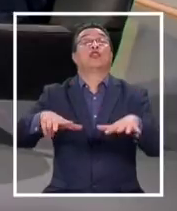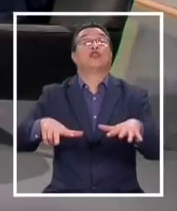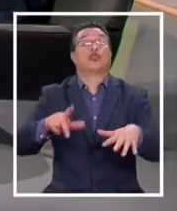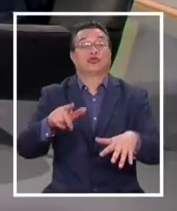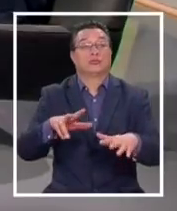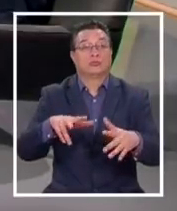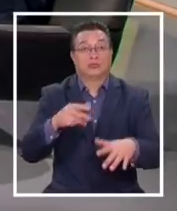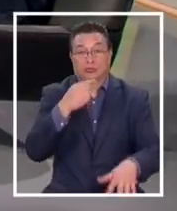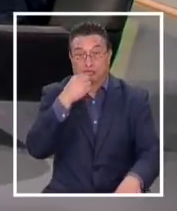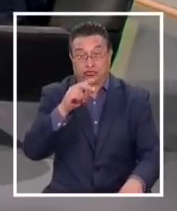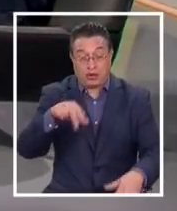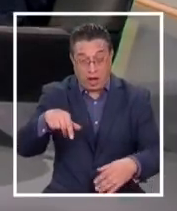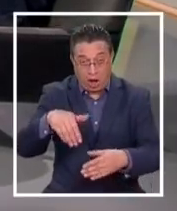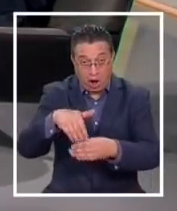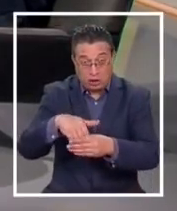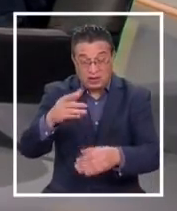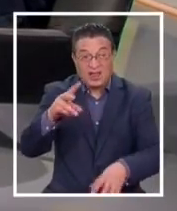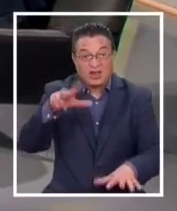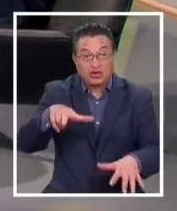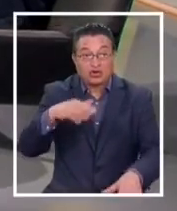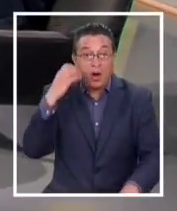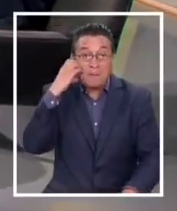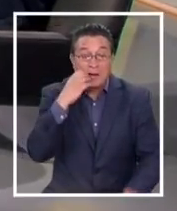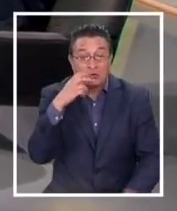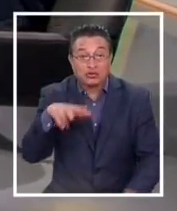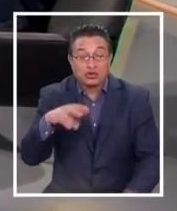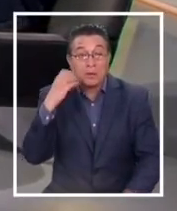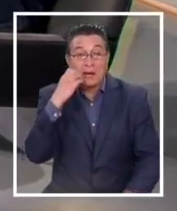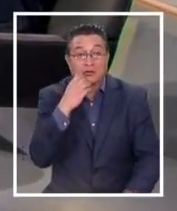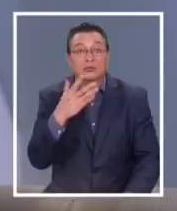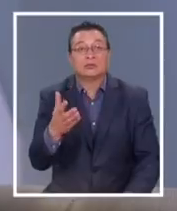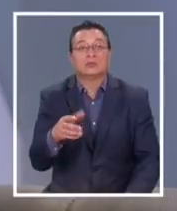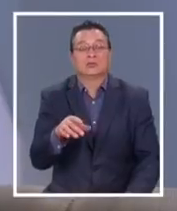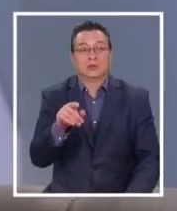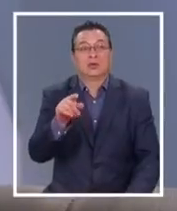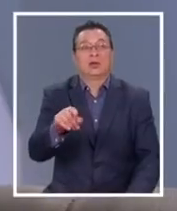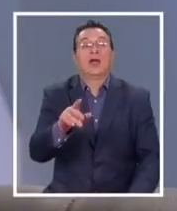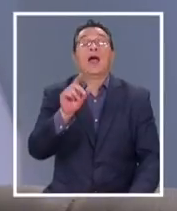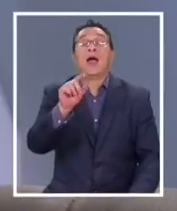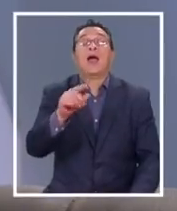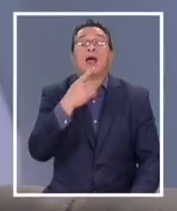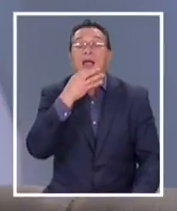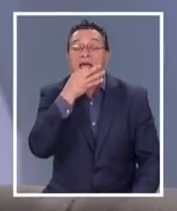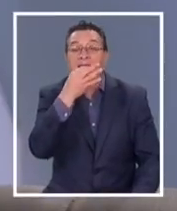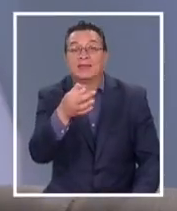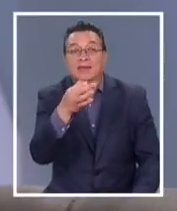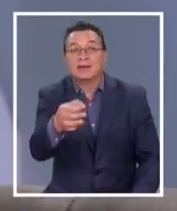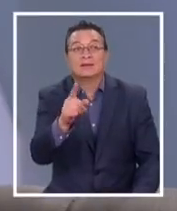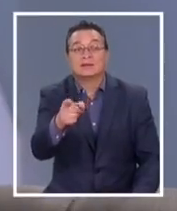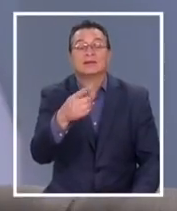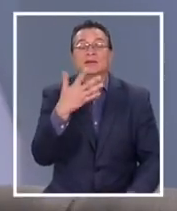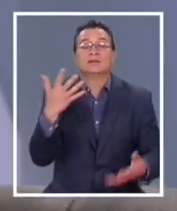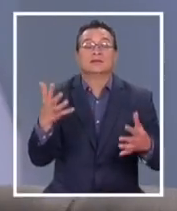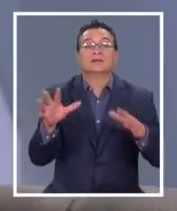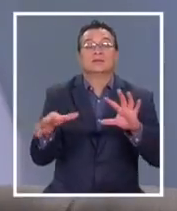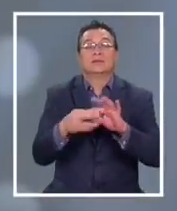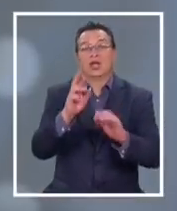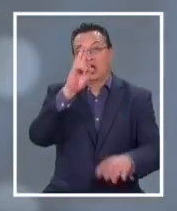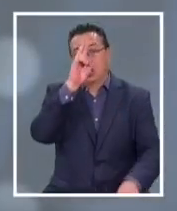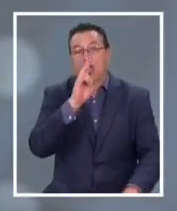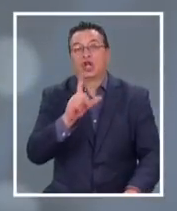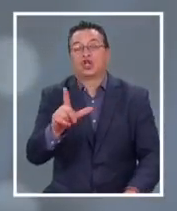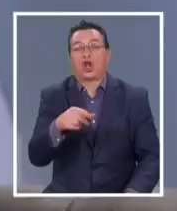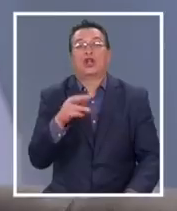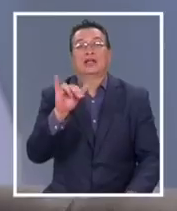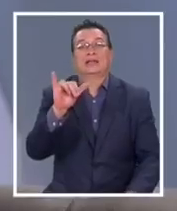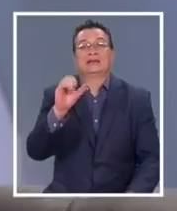No, porque se inscriben ahora. El 18 de mayo, 18 de mayo. Pero, gracias, Pancho, pero me quiero colgar de lo que ha dicho Matías en relación al rol que está jugando